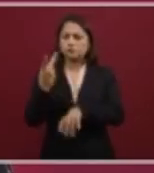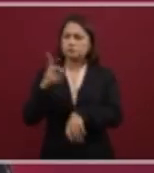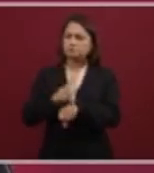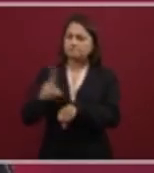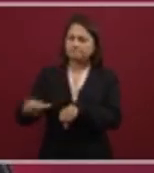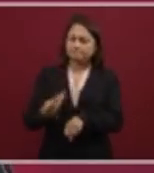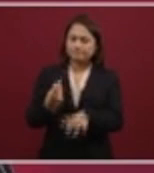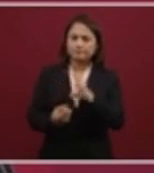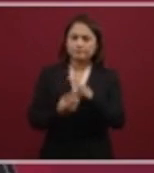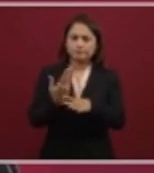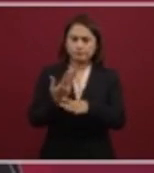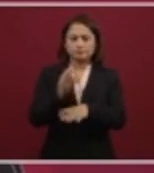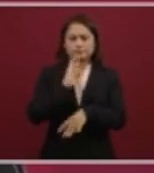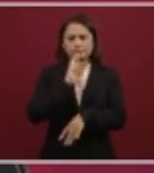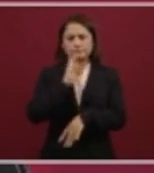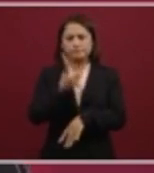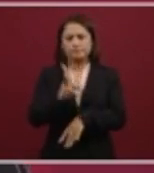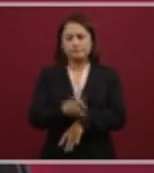Entonces,